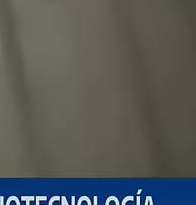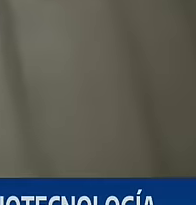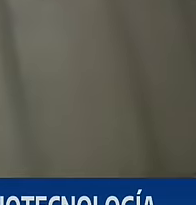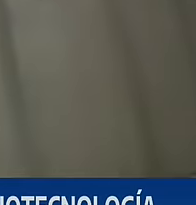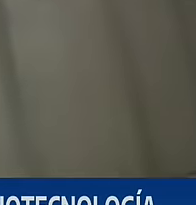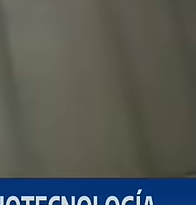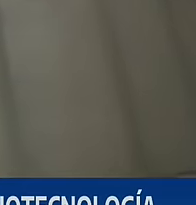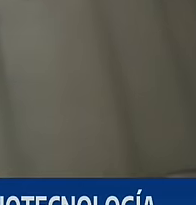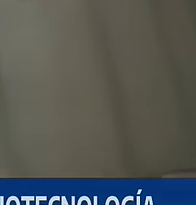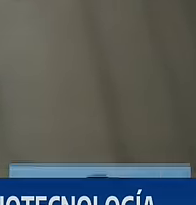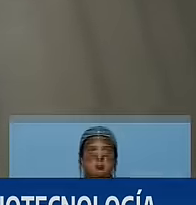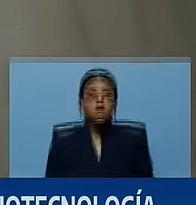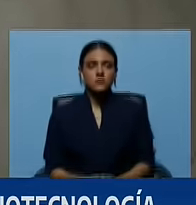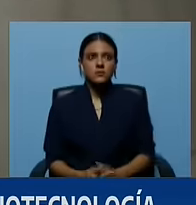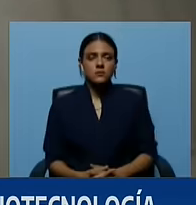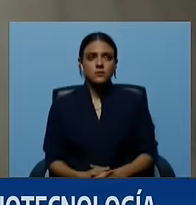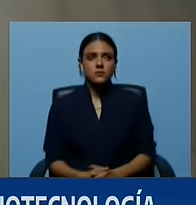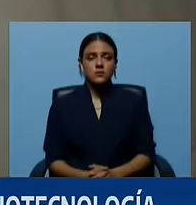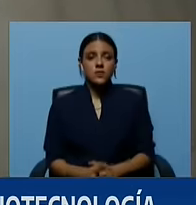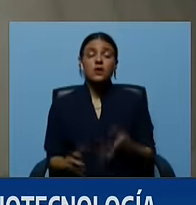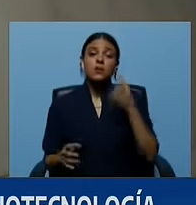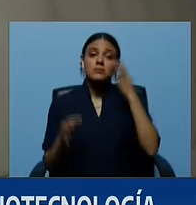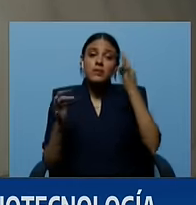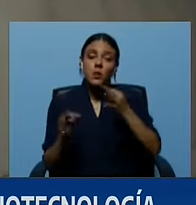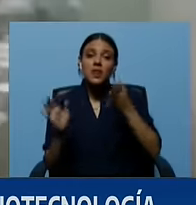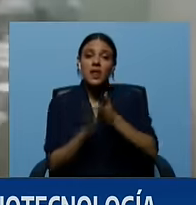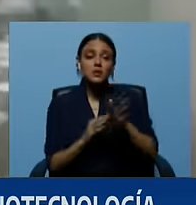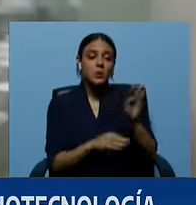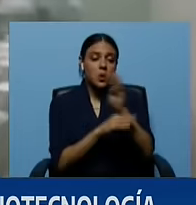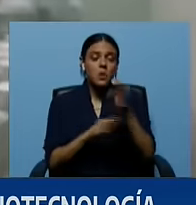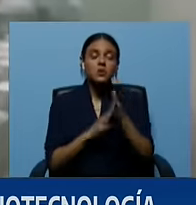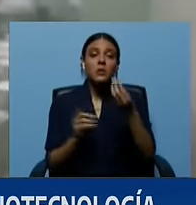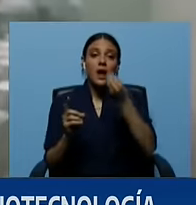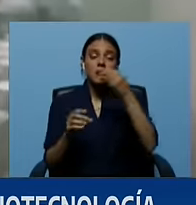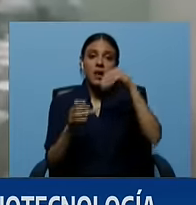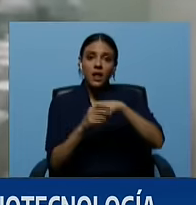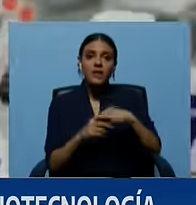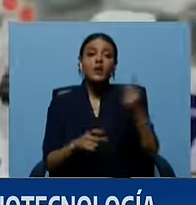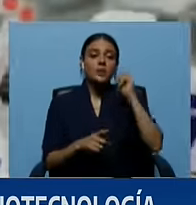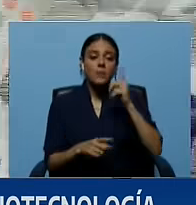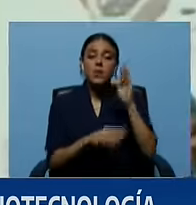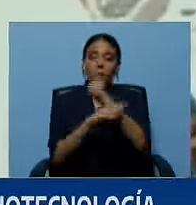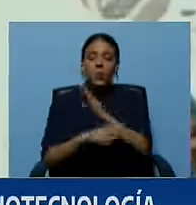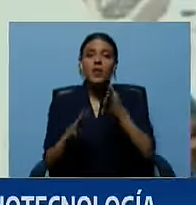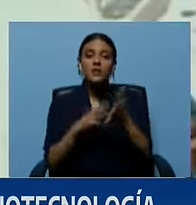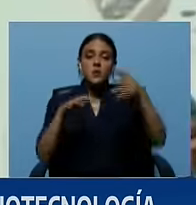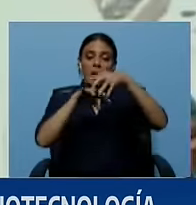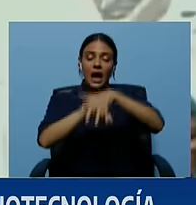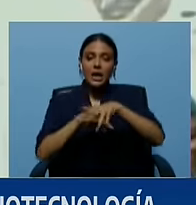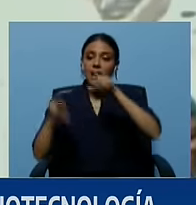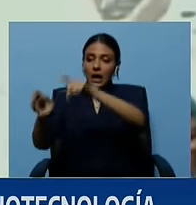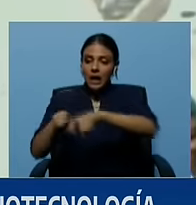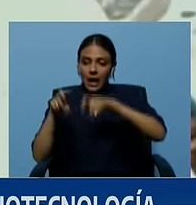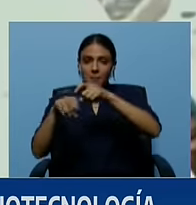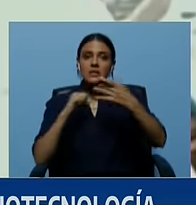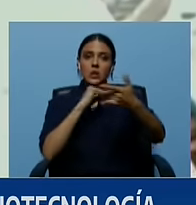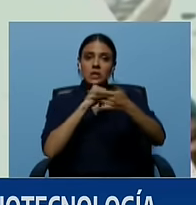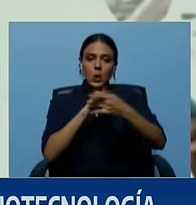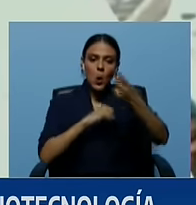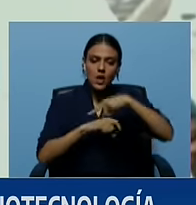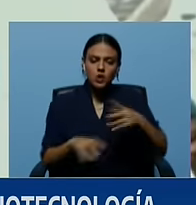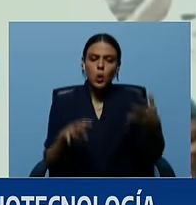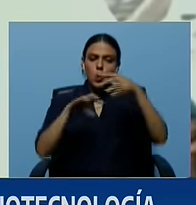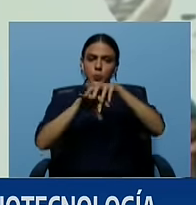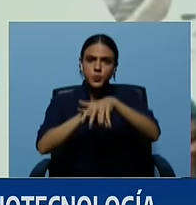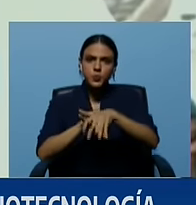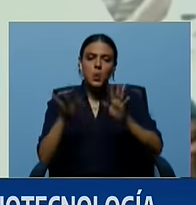y la soberanía alimentaria, y afianzar la alianza científico-campesina. Este laboratorio, ya voy a